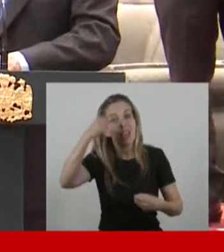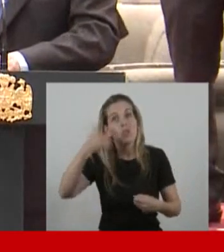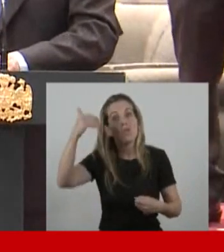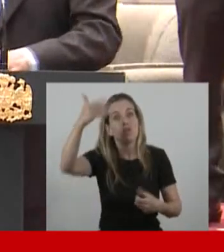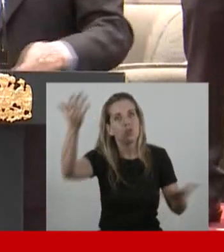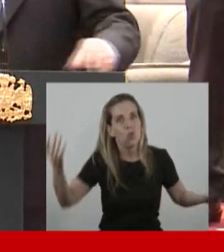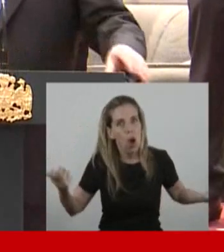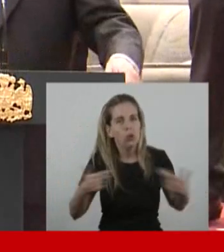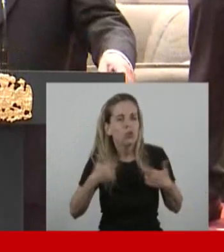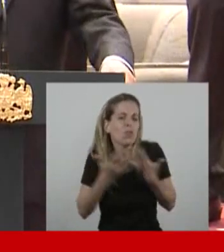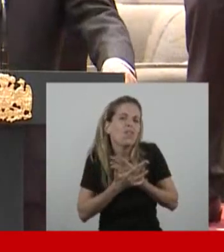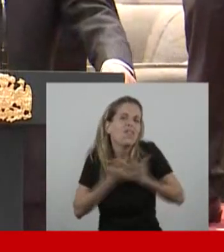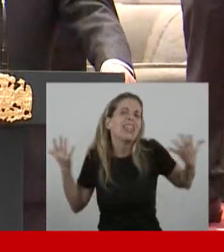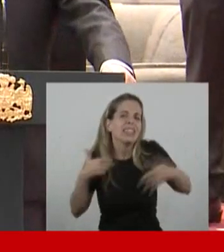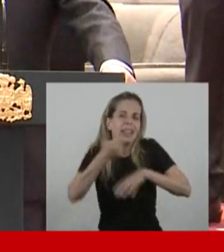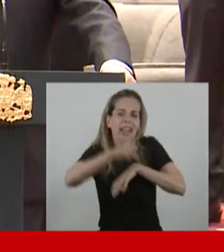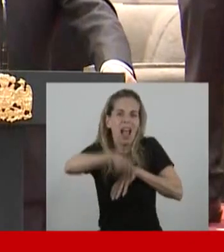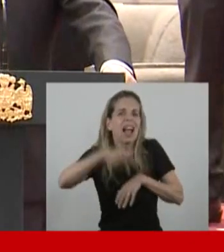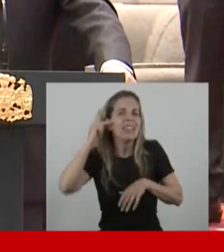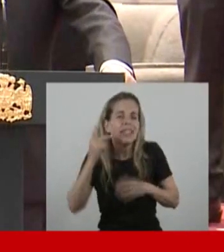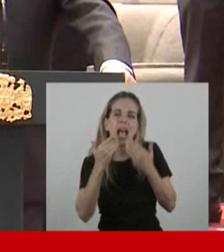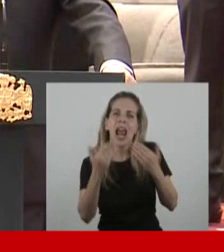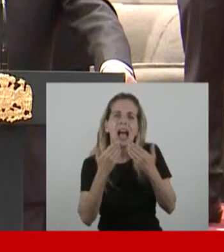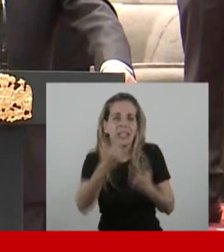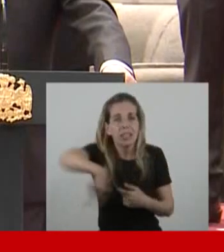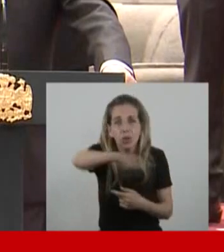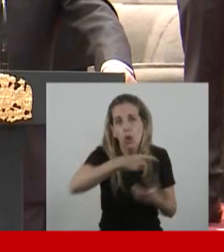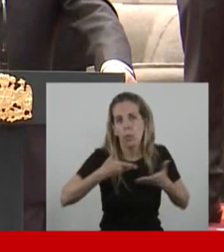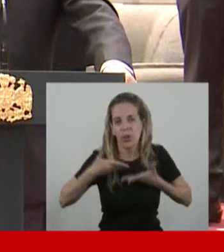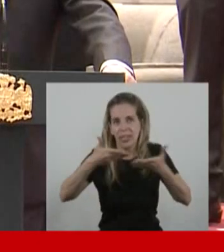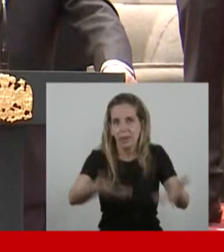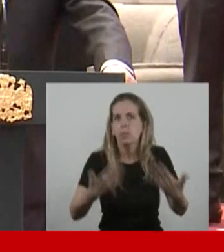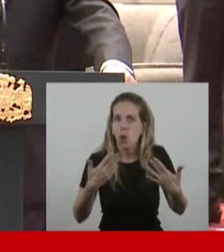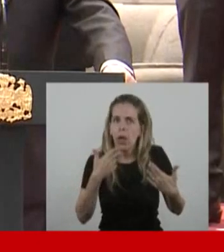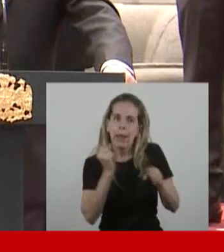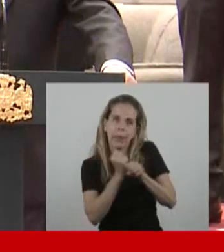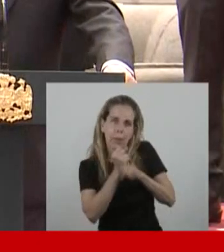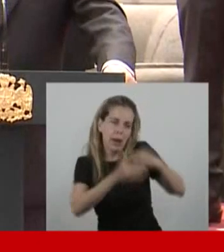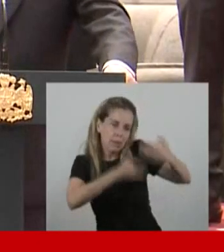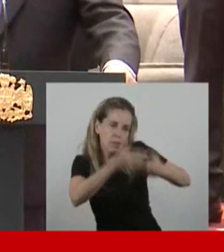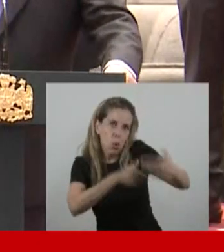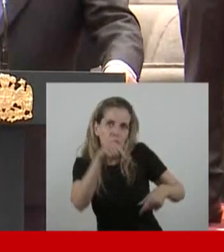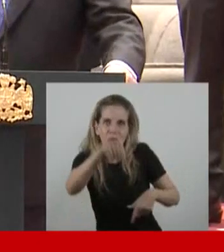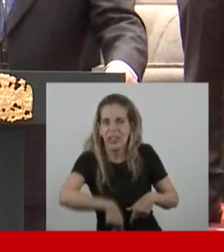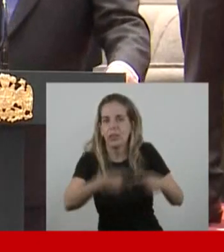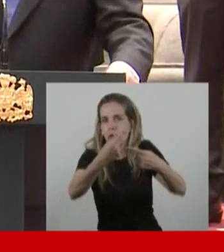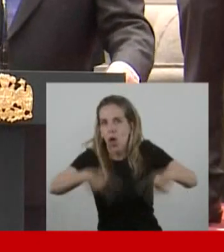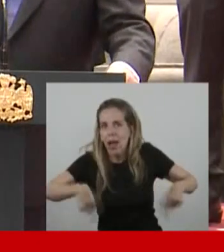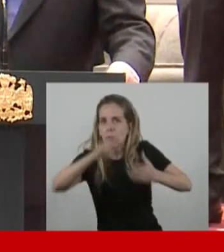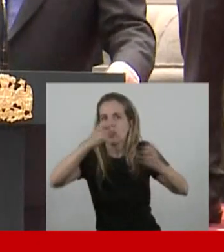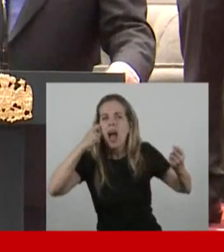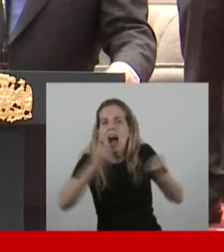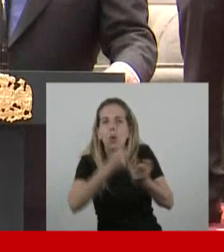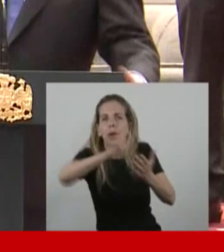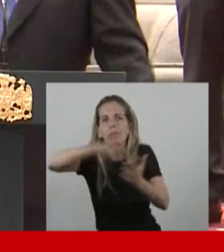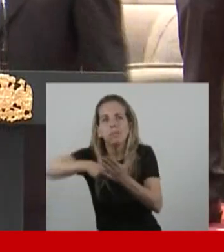Muy feliz de estar en Chile. Gracias, Chile, por recibirme y por poder avanzar en todo lo que hoy pudimos suscribir. Gracias